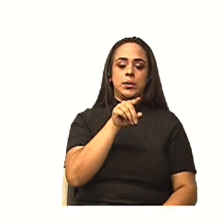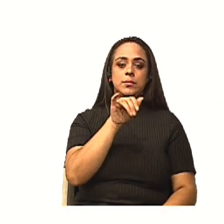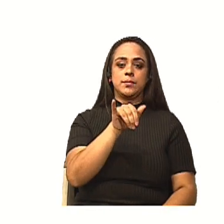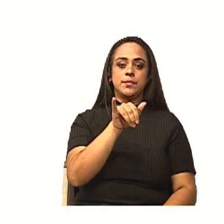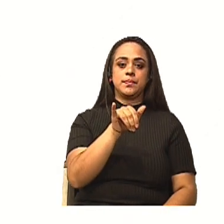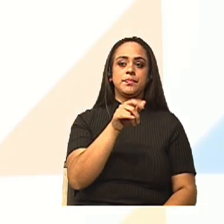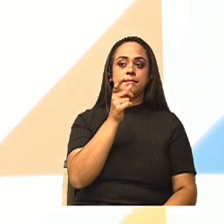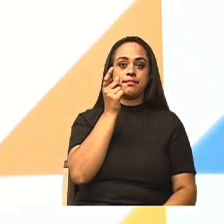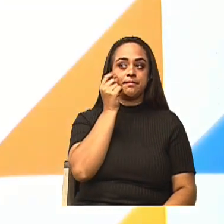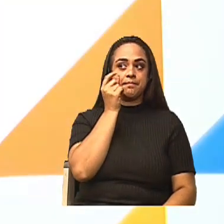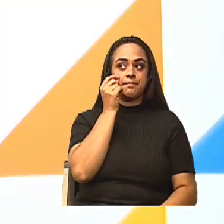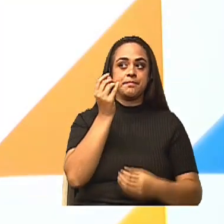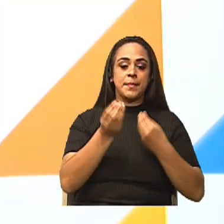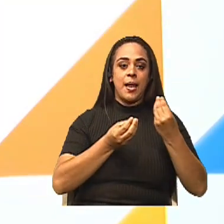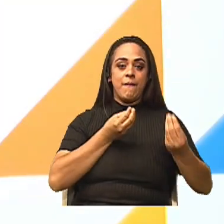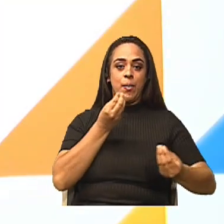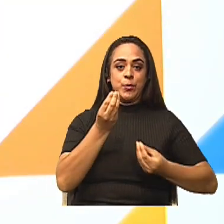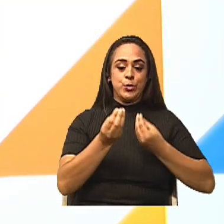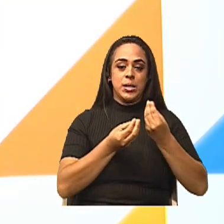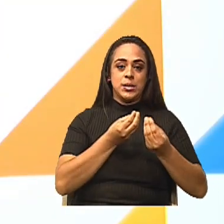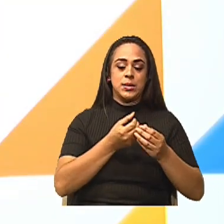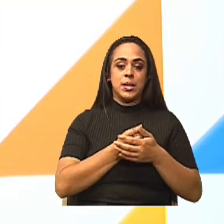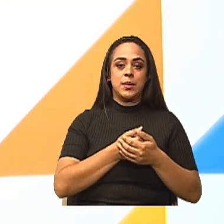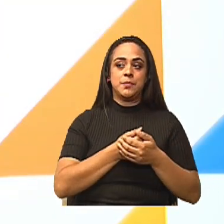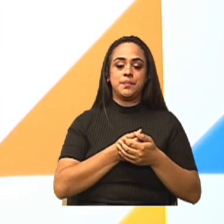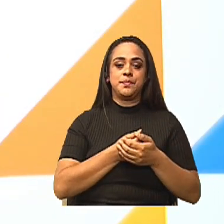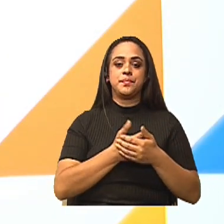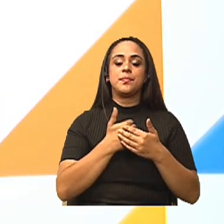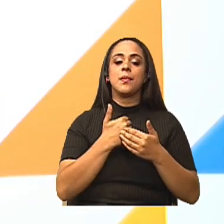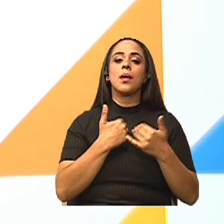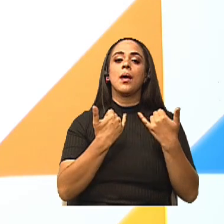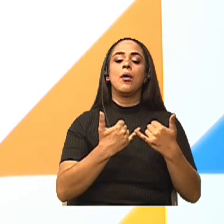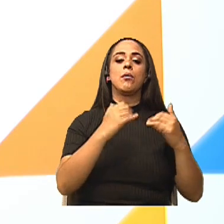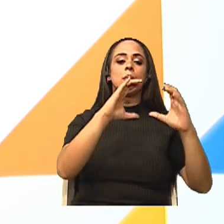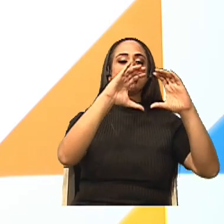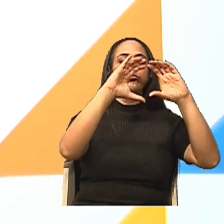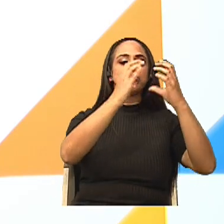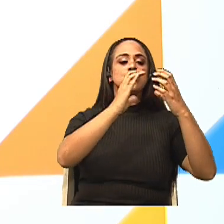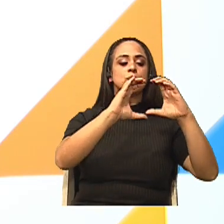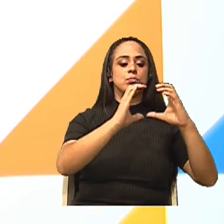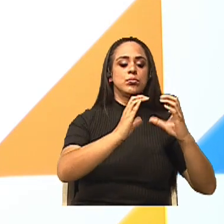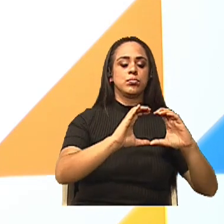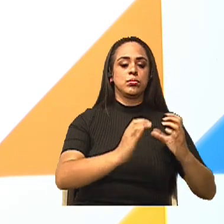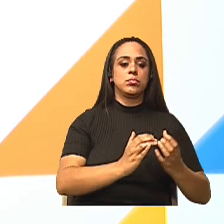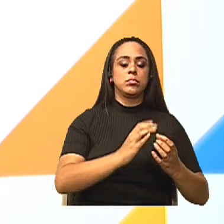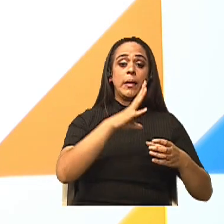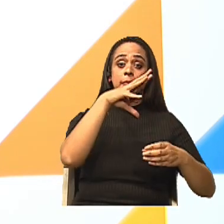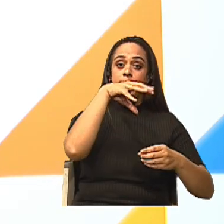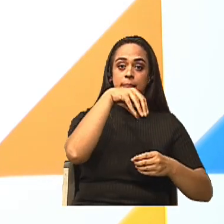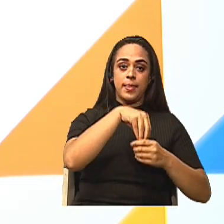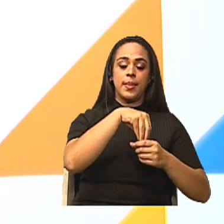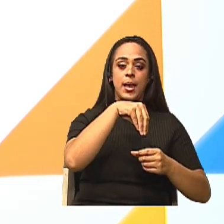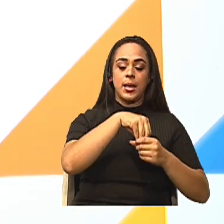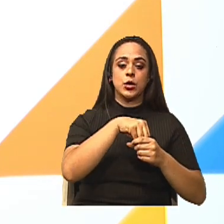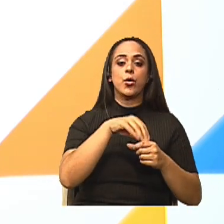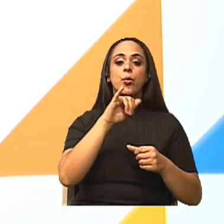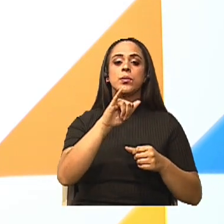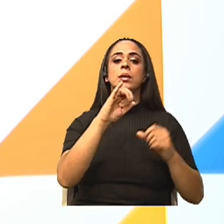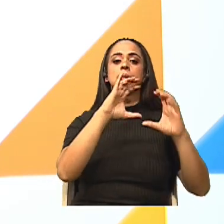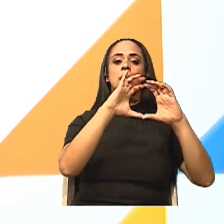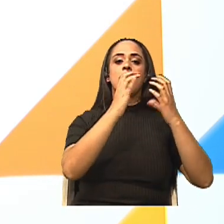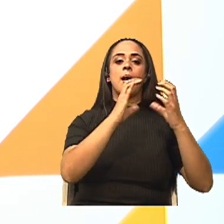hacer ahora? Vamos a clasificar los materiales que tengo acá dentro de esa